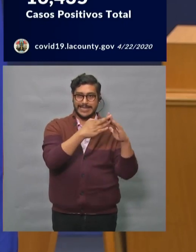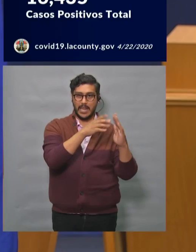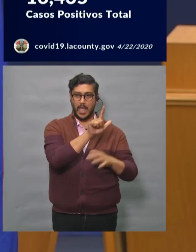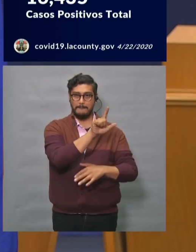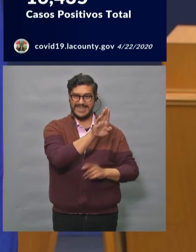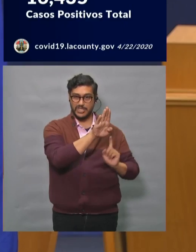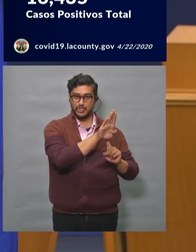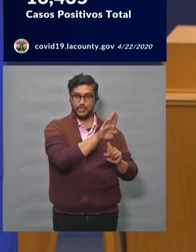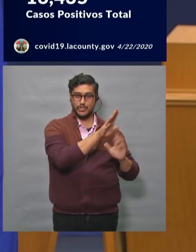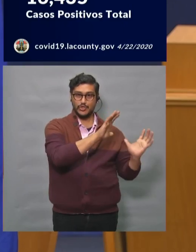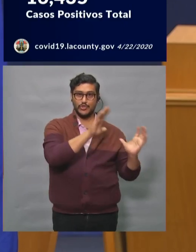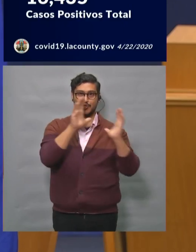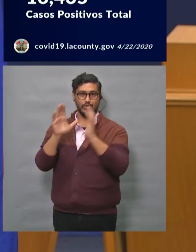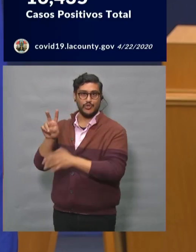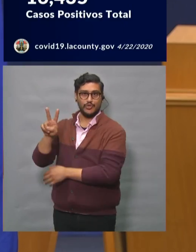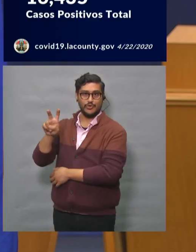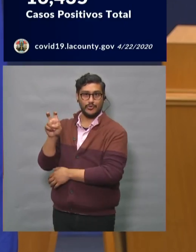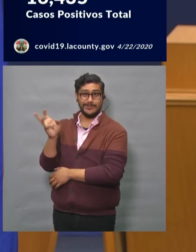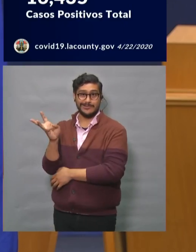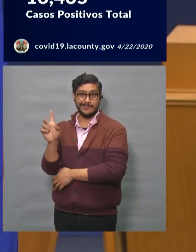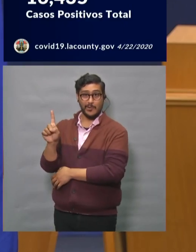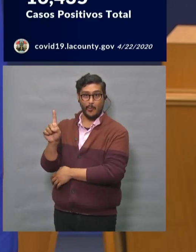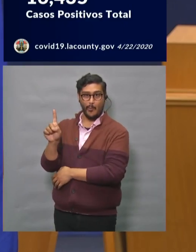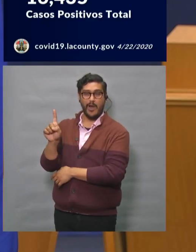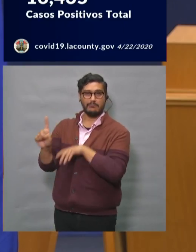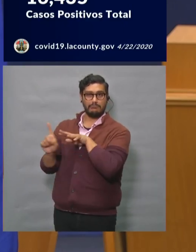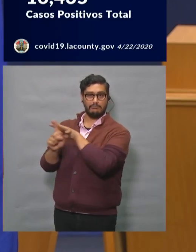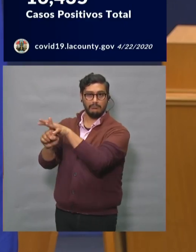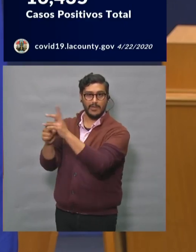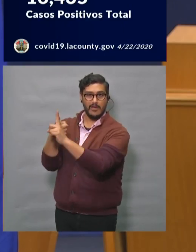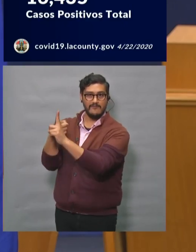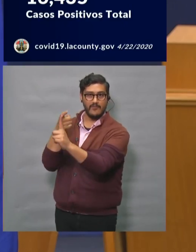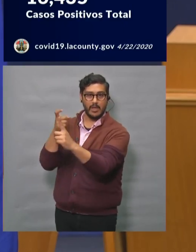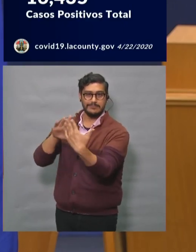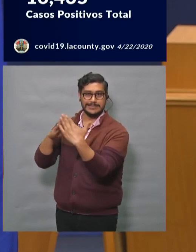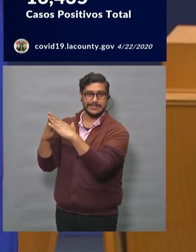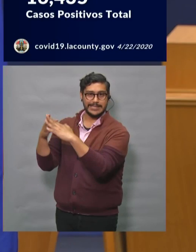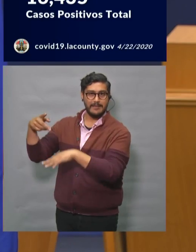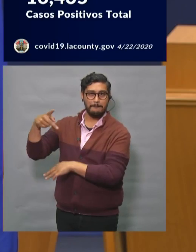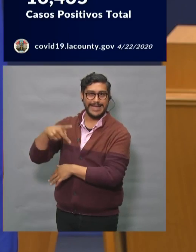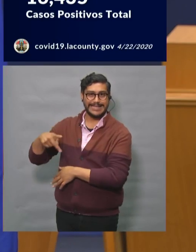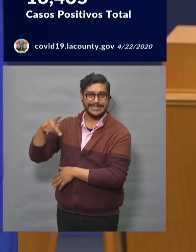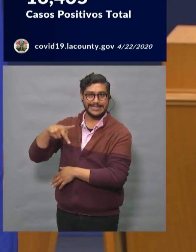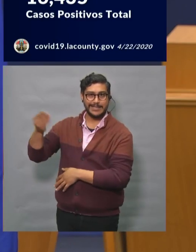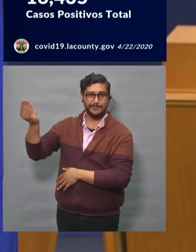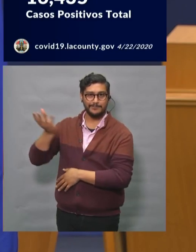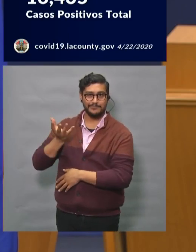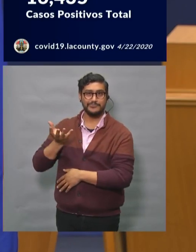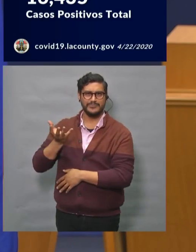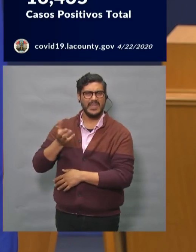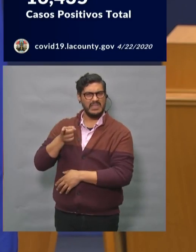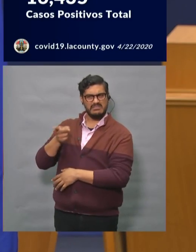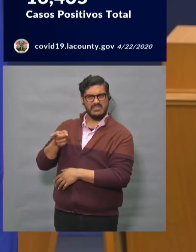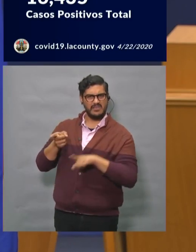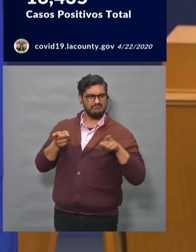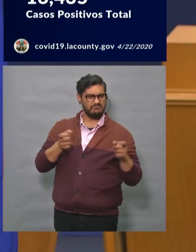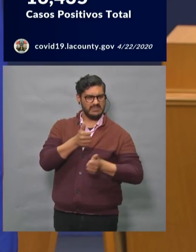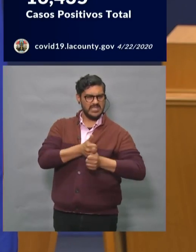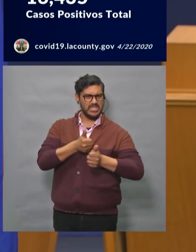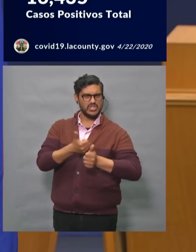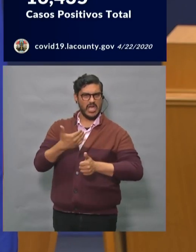Beach y 261 casos reportados en la ciudad de Pasadena, quien tienen departamentos de